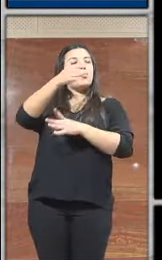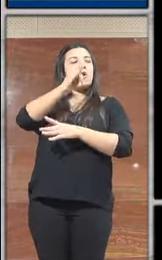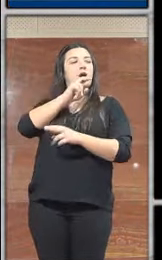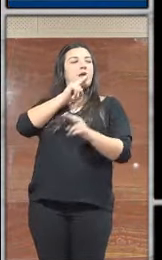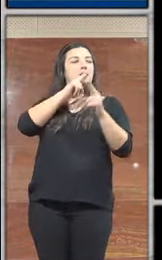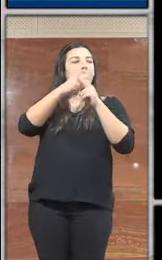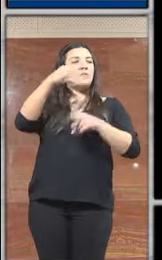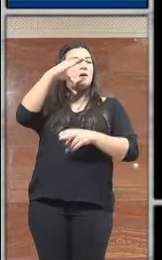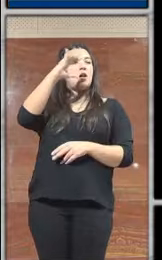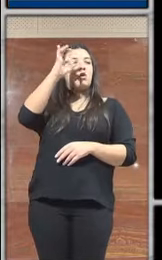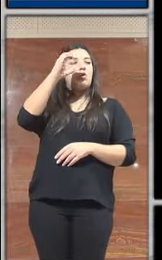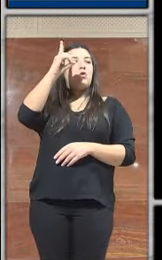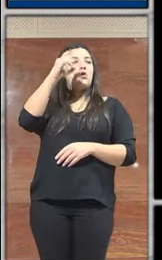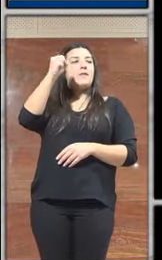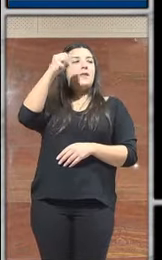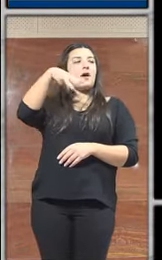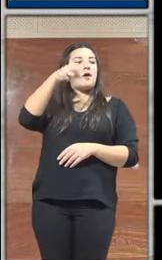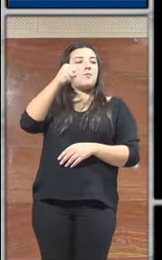Kodama